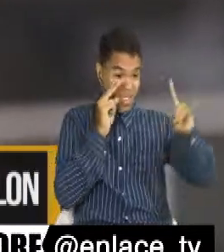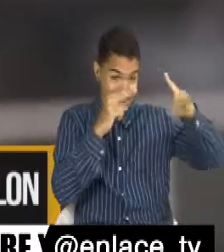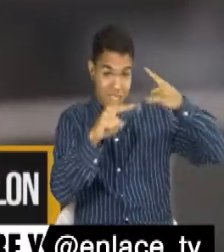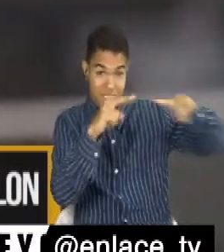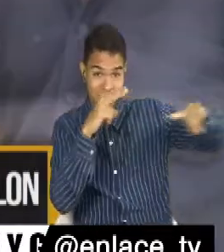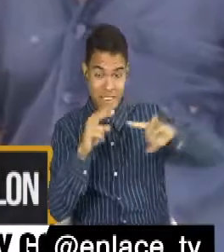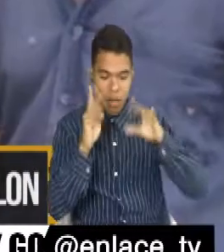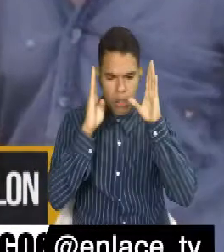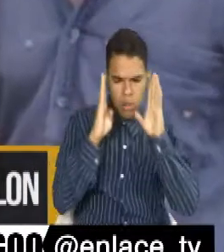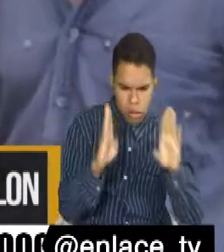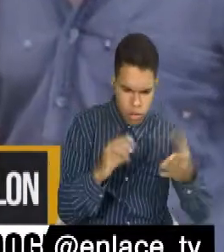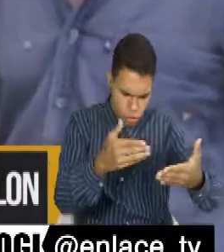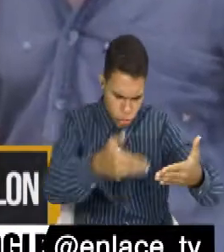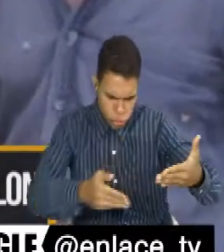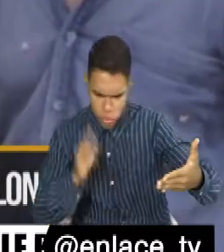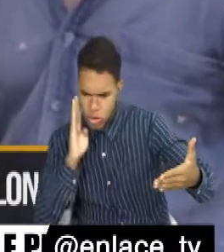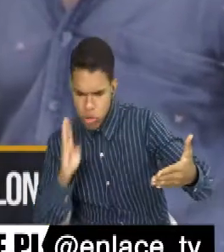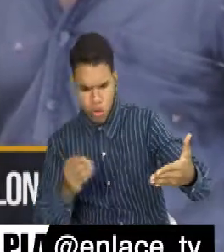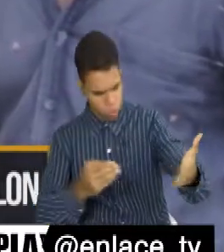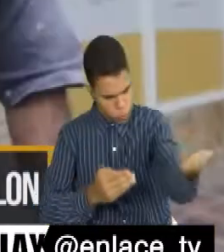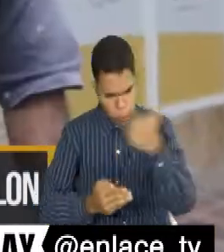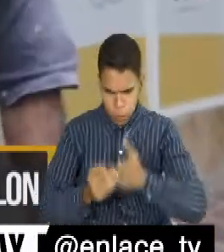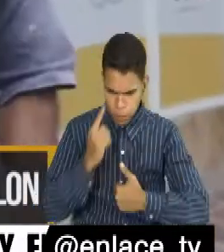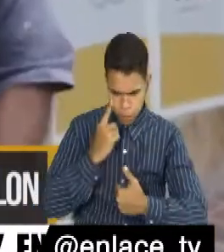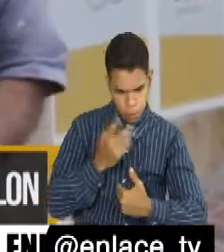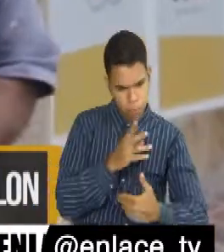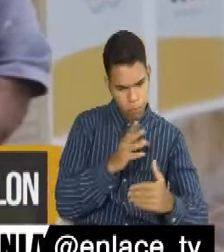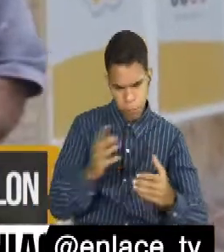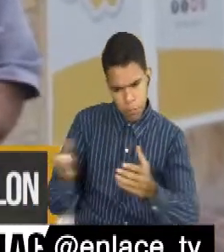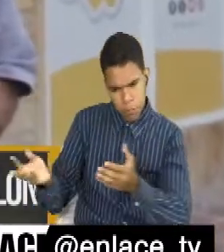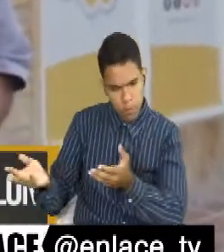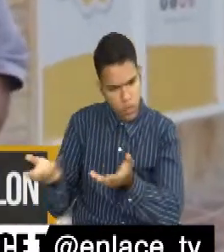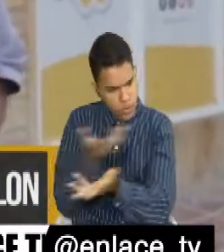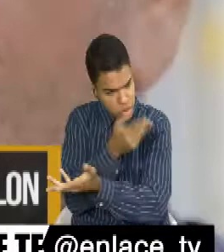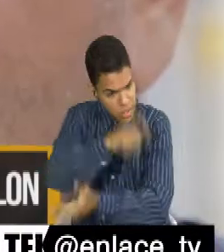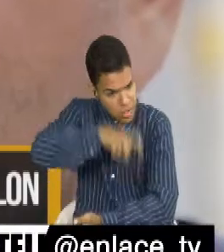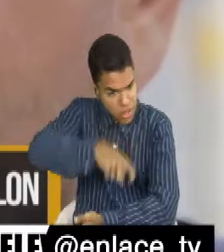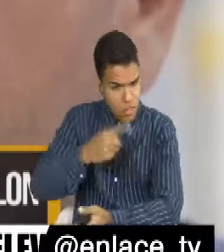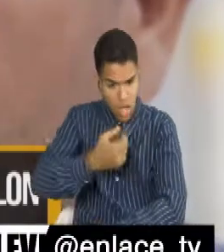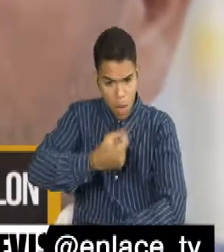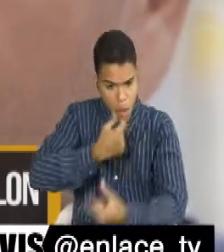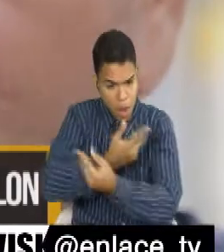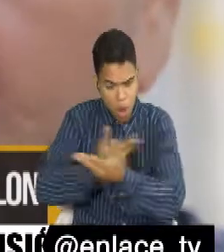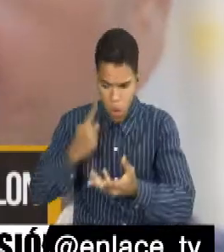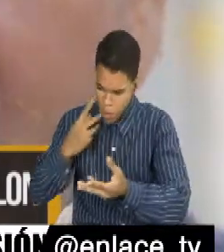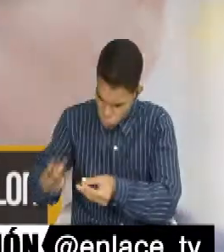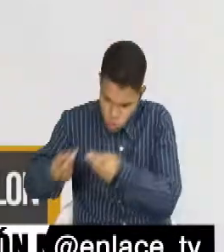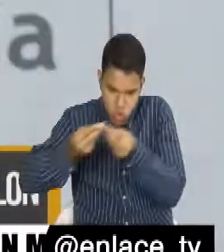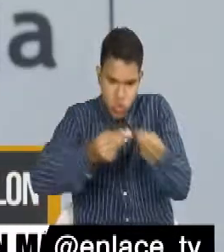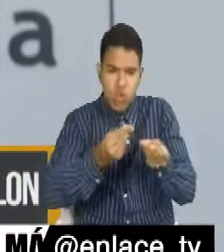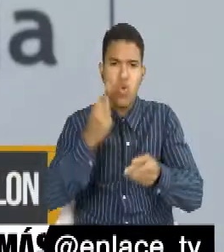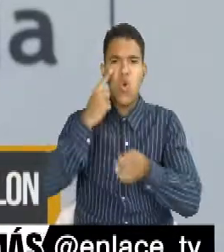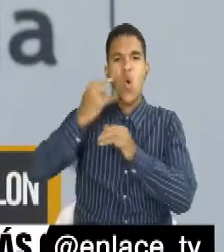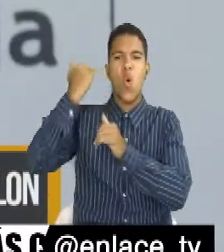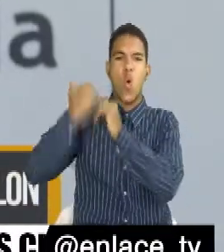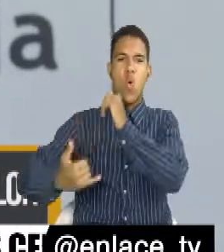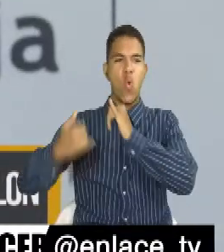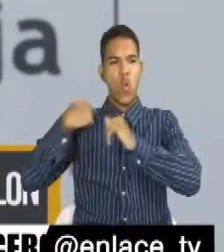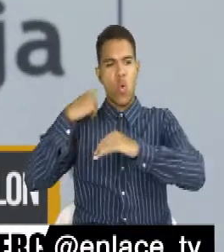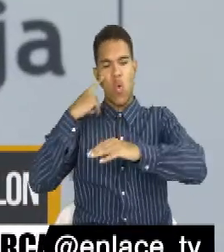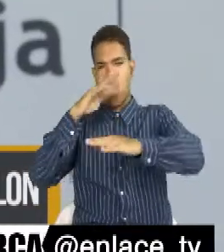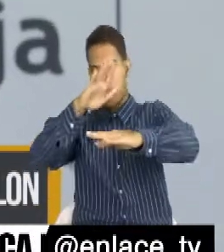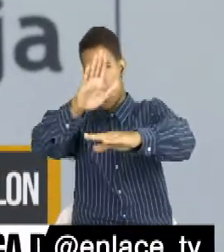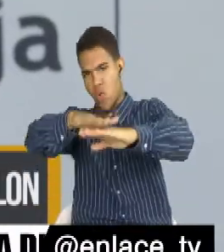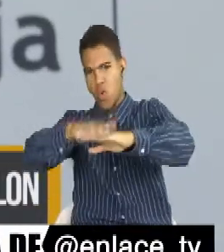usuario pueda recibir lo solicitado. Sin embargo, Ovidio le hace una última petición a su EPS. Ya me empezaron